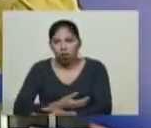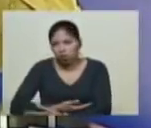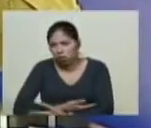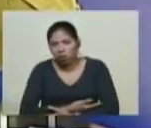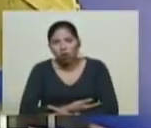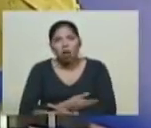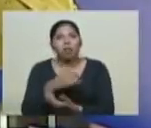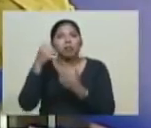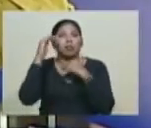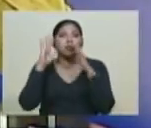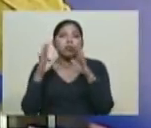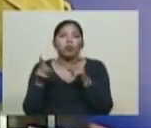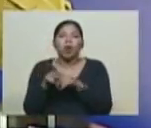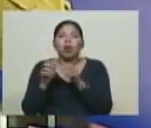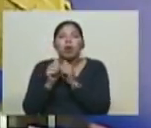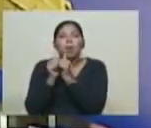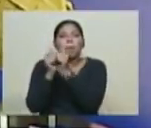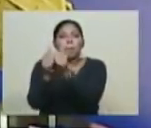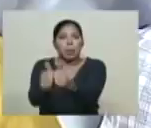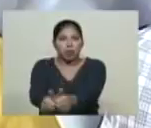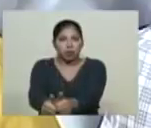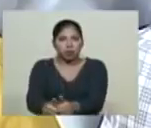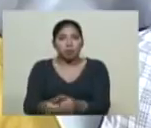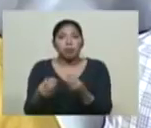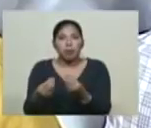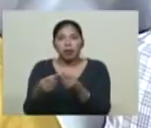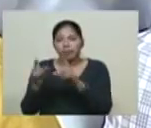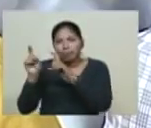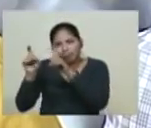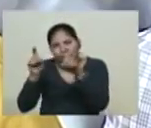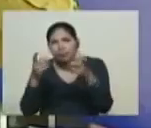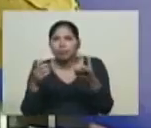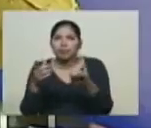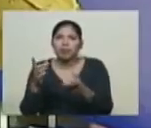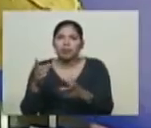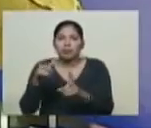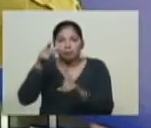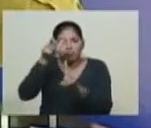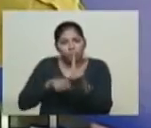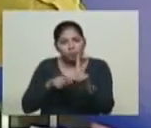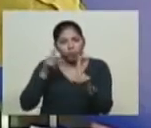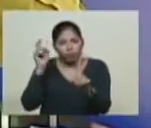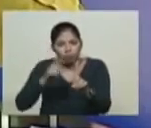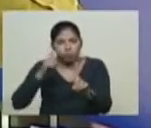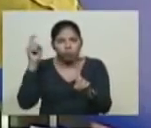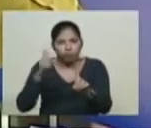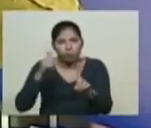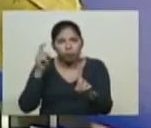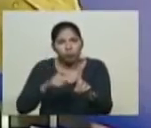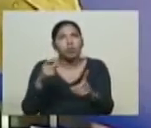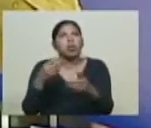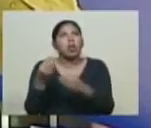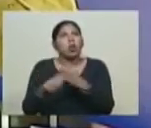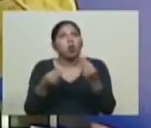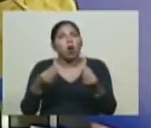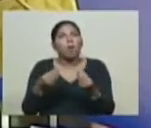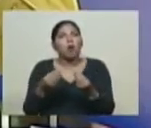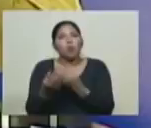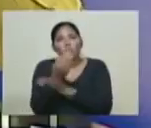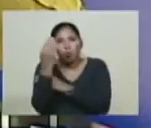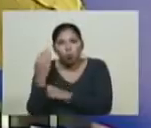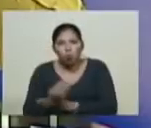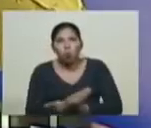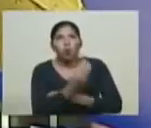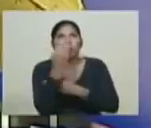amor. Enseñar a nuestras embarazadas, a nuestras barrigonas, todos los métodos para cuidarse. Los métodos